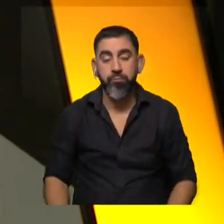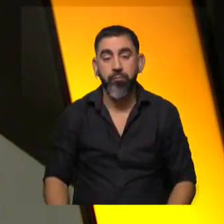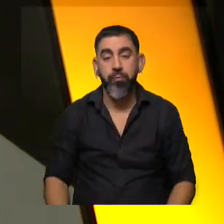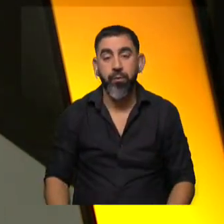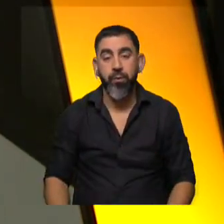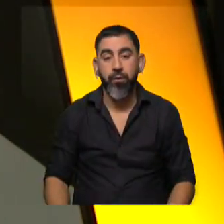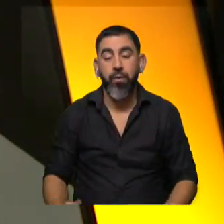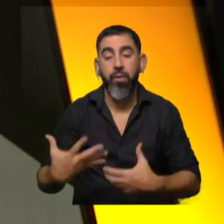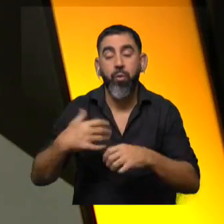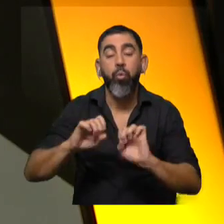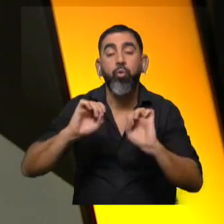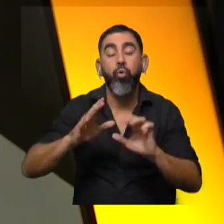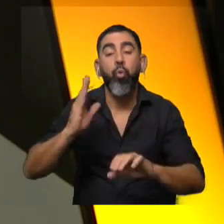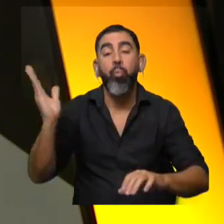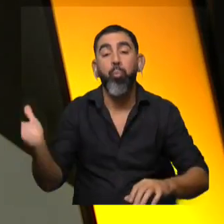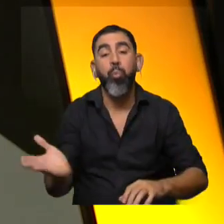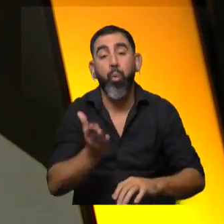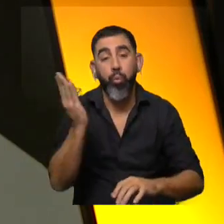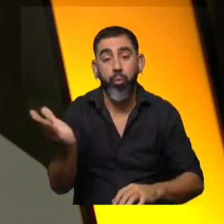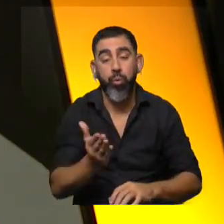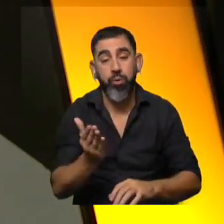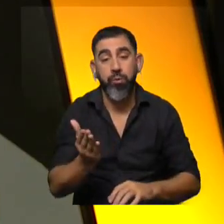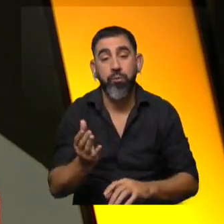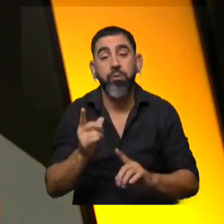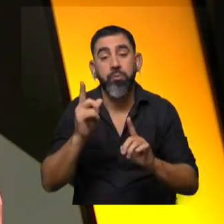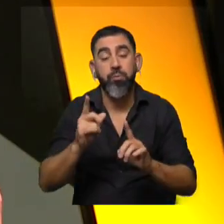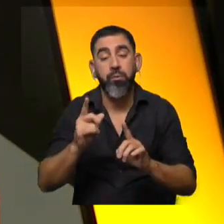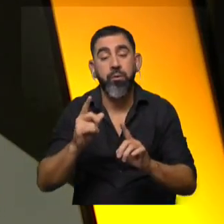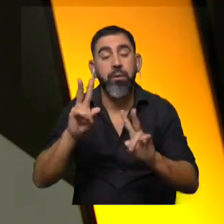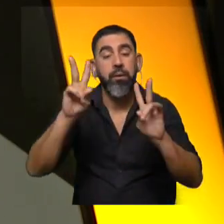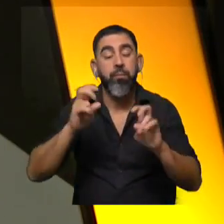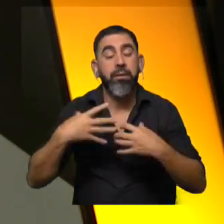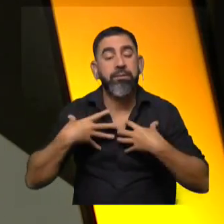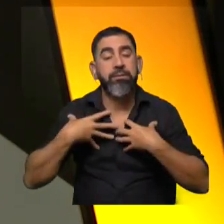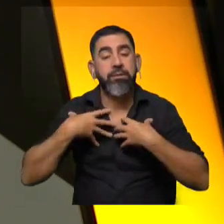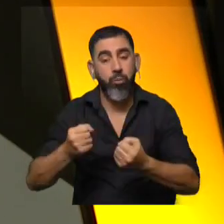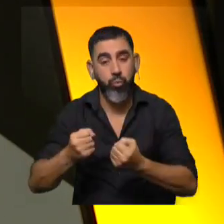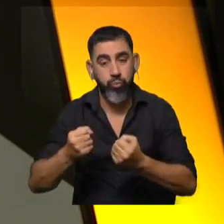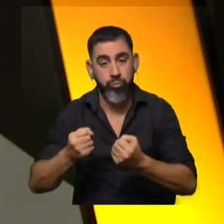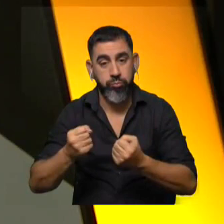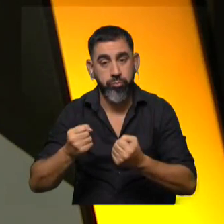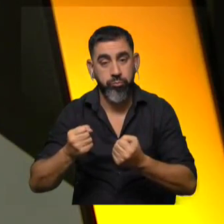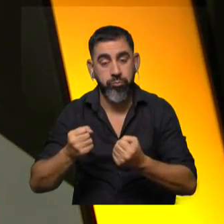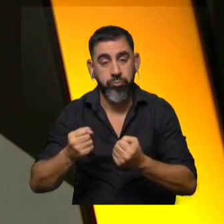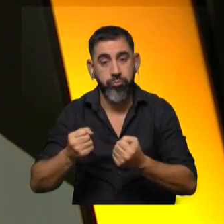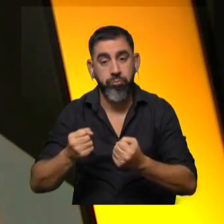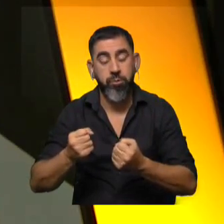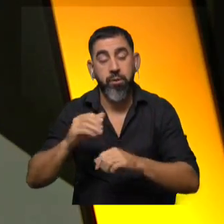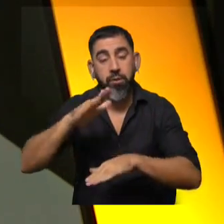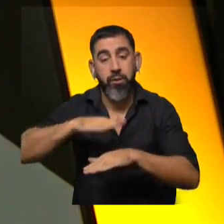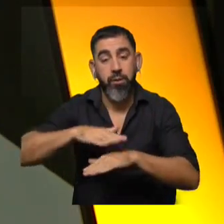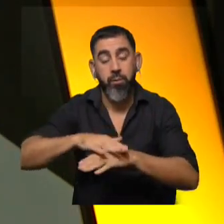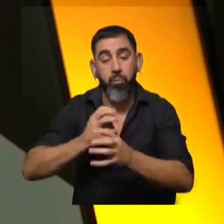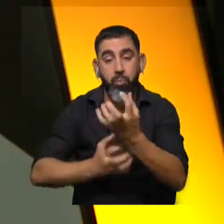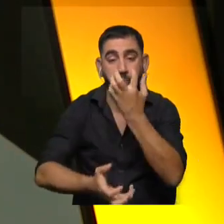identificar que solo ocurre a los productores, bueno, forma parte del concepto de una salud y de esto de que, bueno, la tenencia responsable